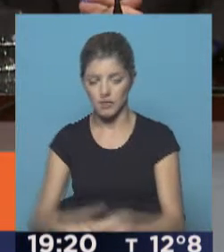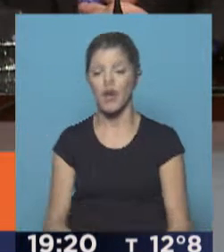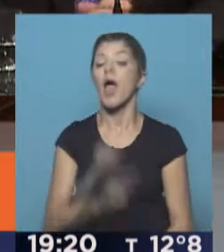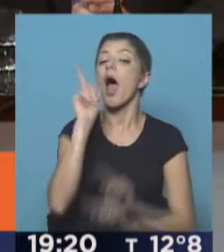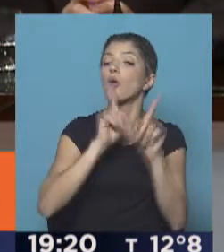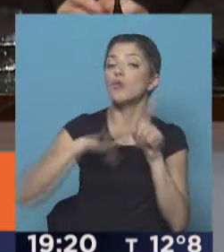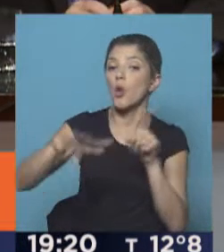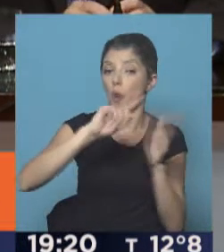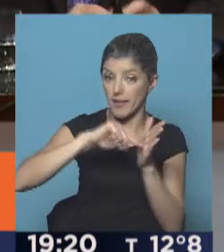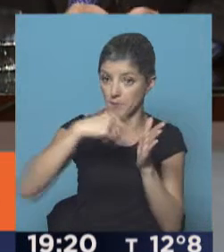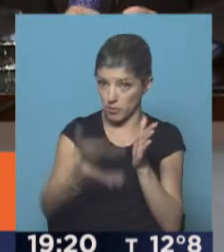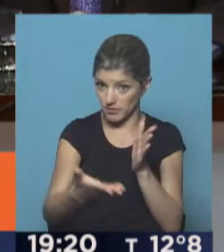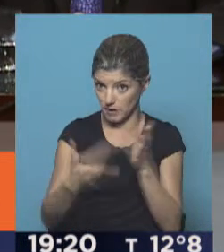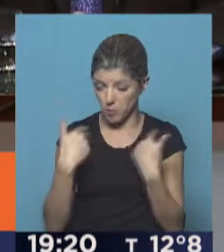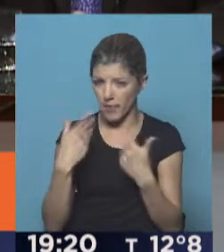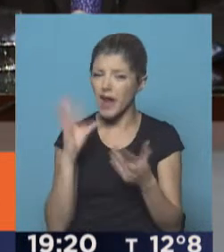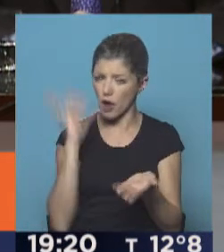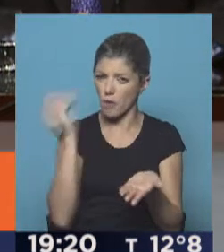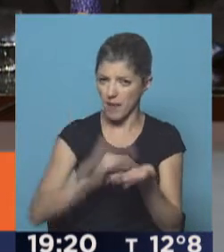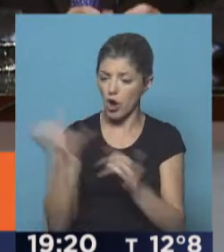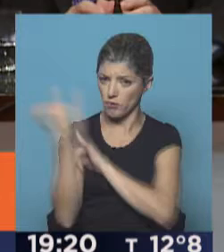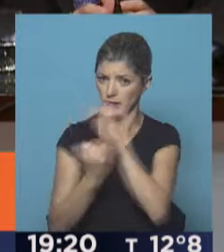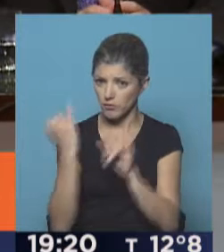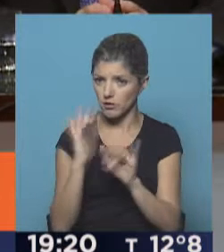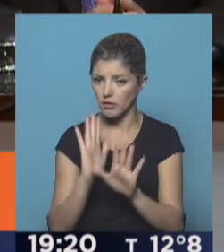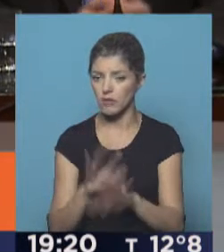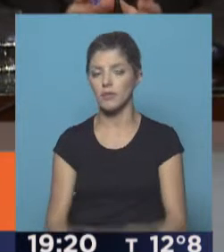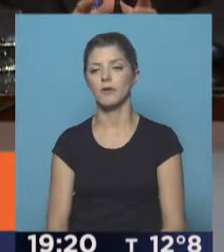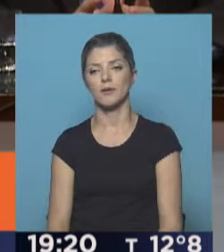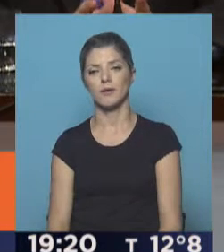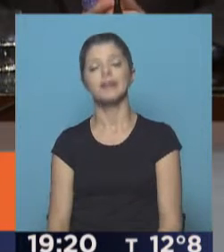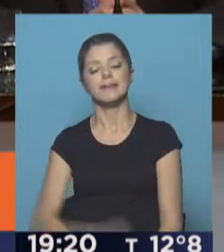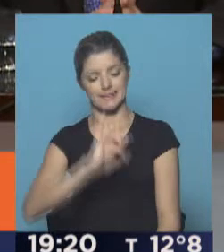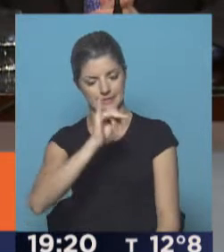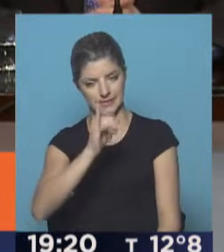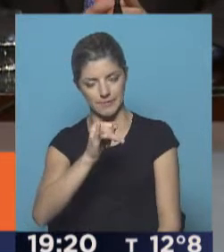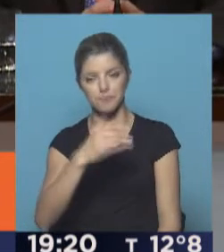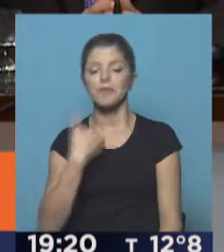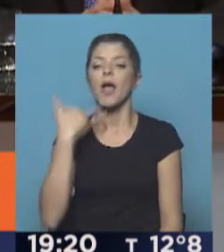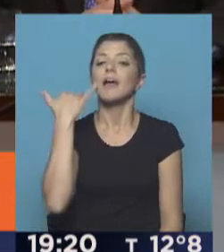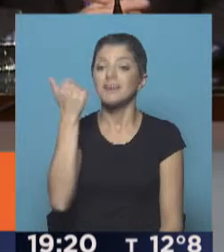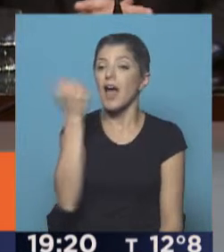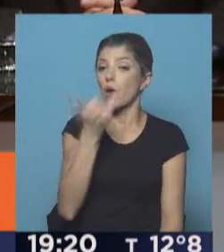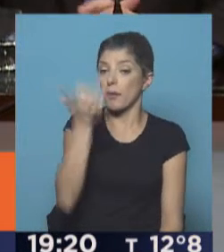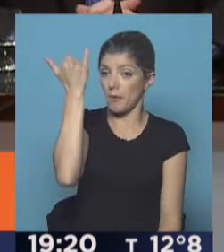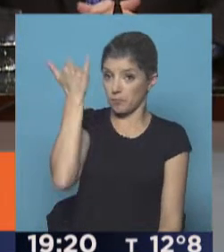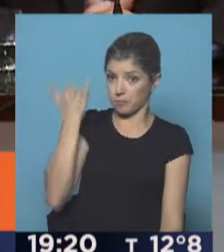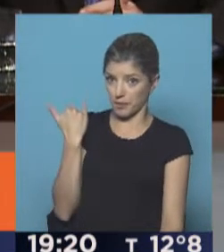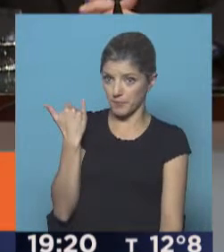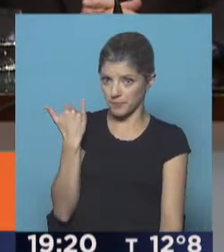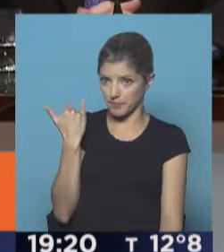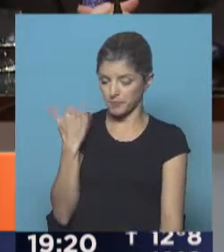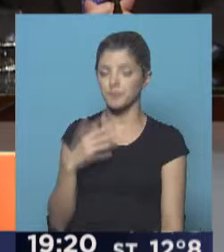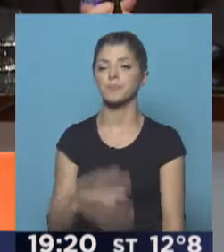zonas del conurbano. Si podían ampliar esos conceptos. Si querés, explico yo. Sí, lo que nosotros ya se empezó a implementar a partir del jueves pasado, lo que hemos hecho